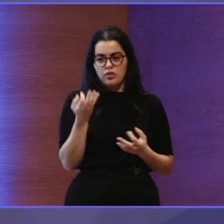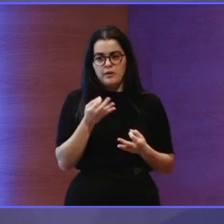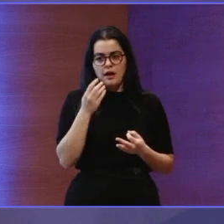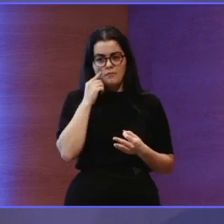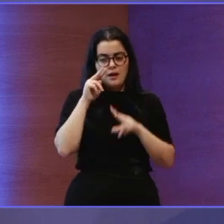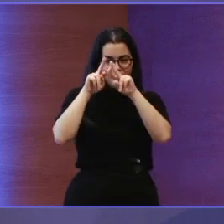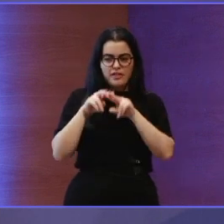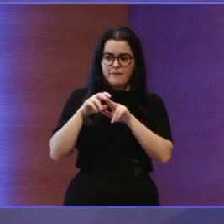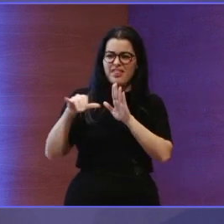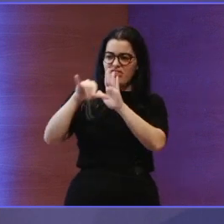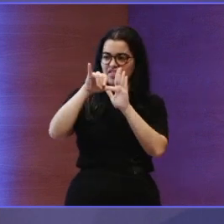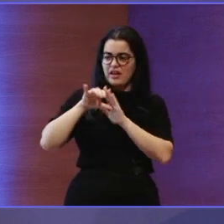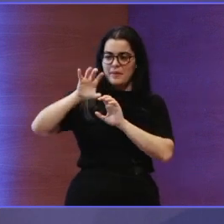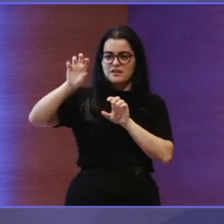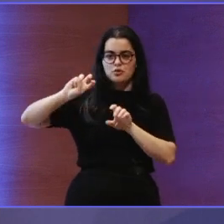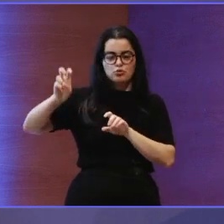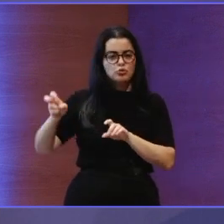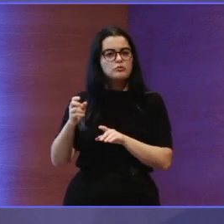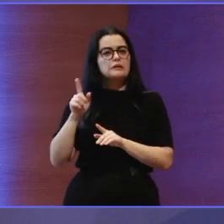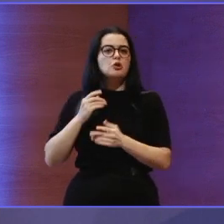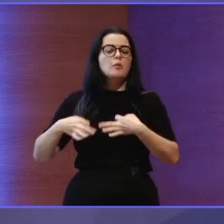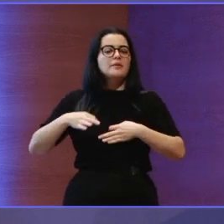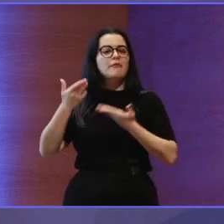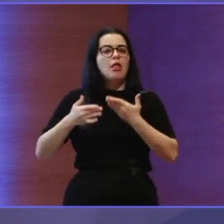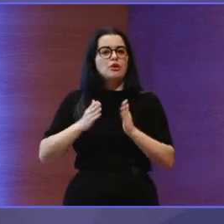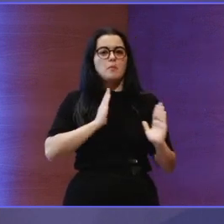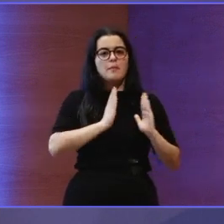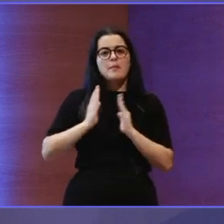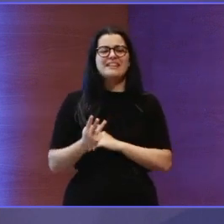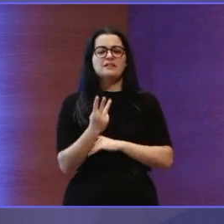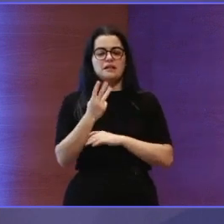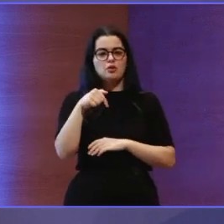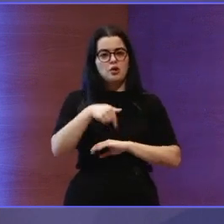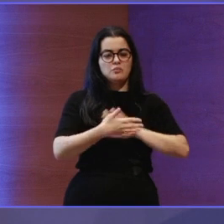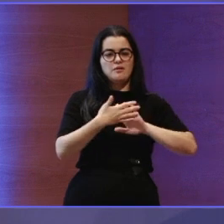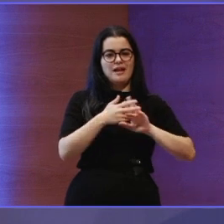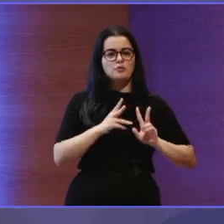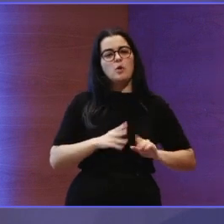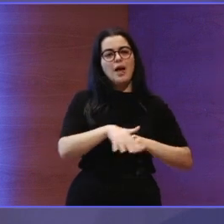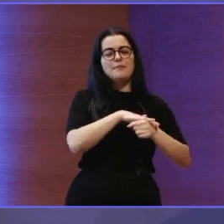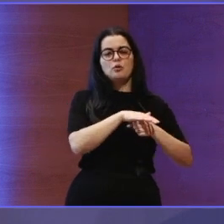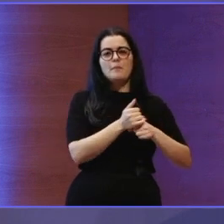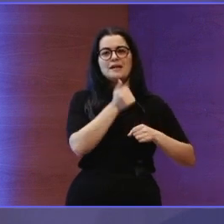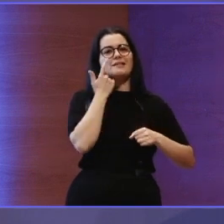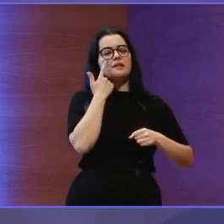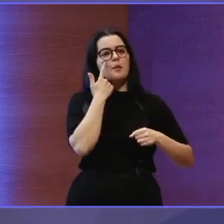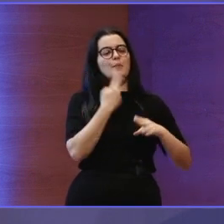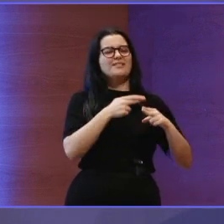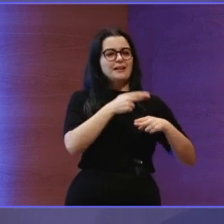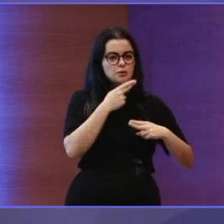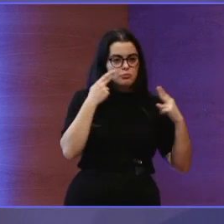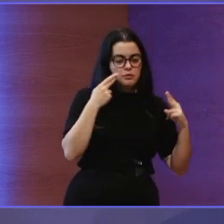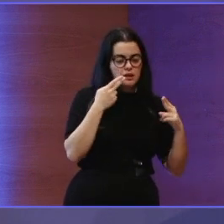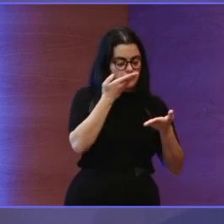nuestro entorno la evaluación se plantea en tres planos diferentes y hoy hemos hablado sobre todo de uno hoy hemos hablado del plano de las políticas públicas la